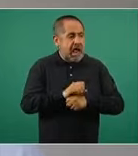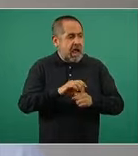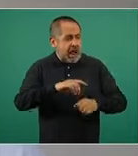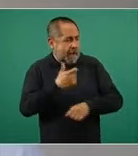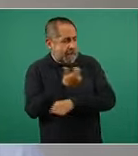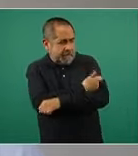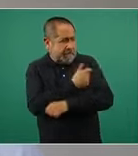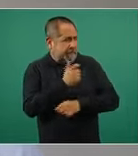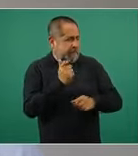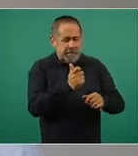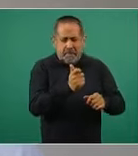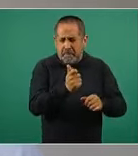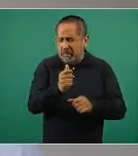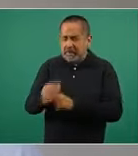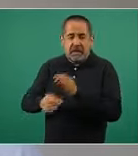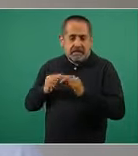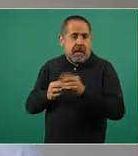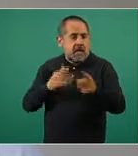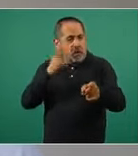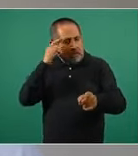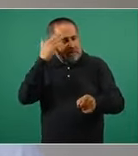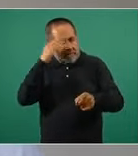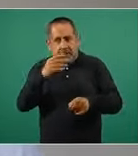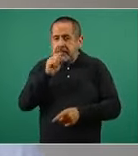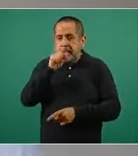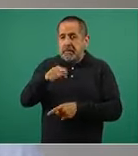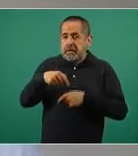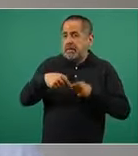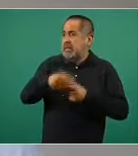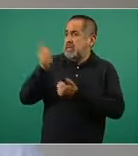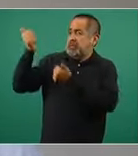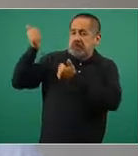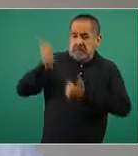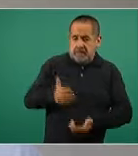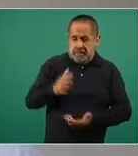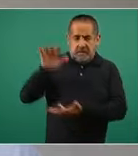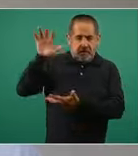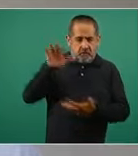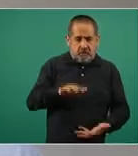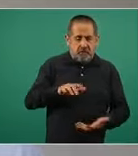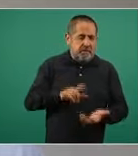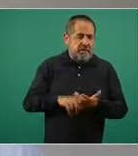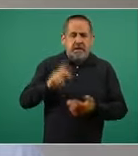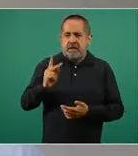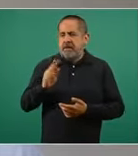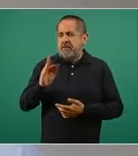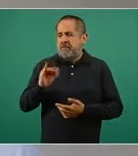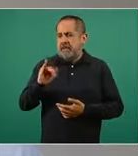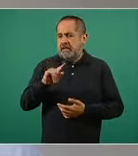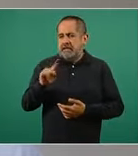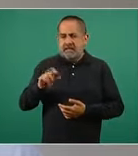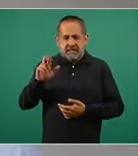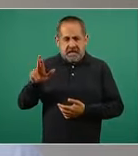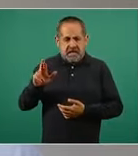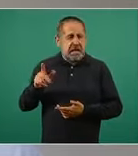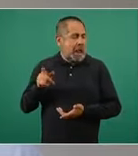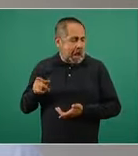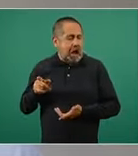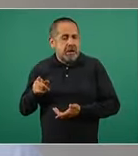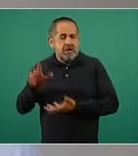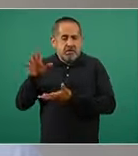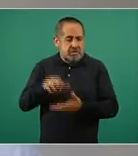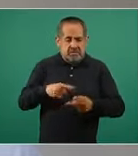sobre todo con el arribo de, como ustedes saben, el siguiente embarque de Pfizer-BioNTech que se